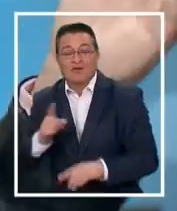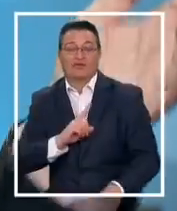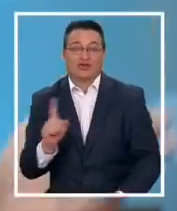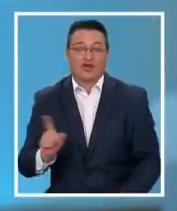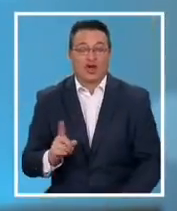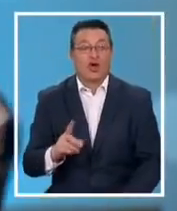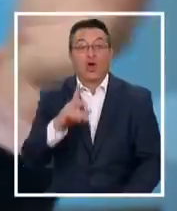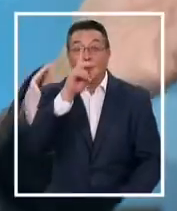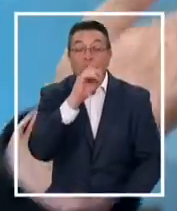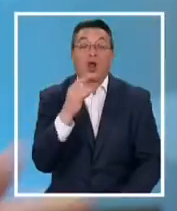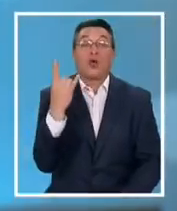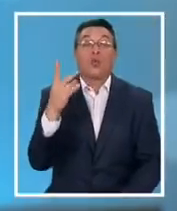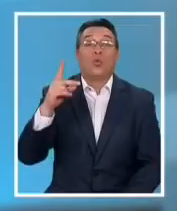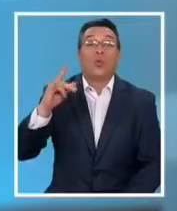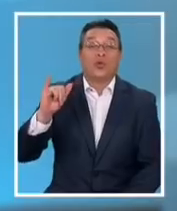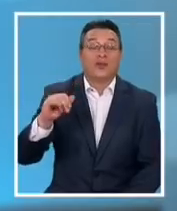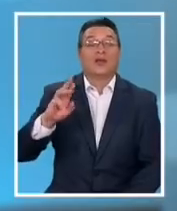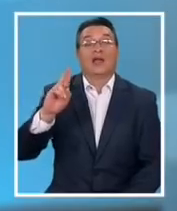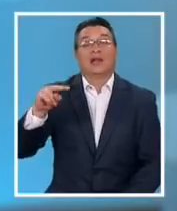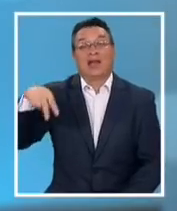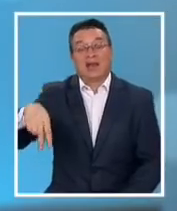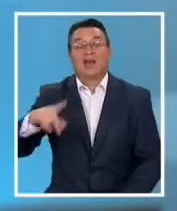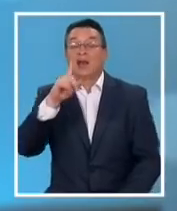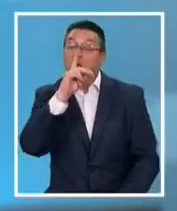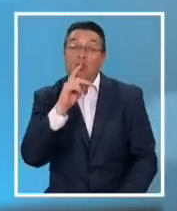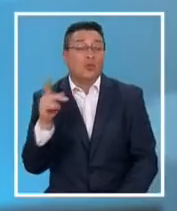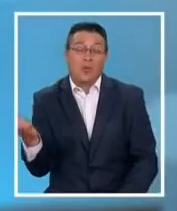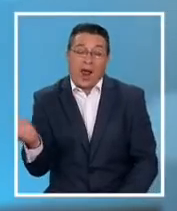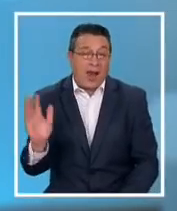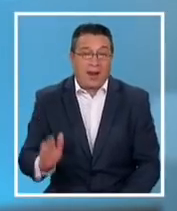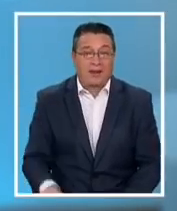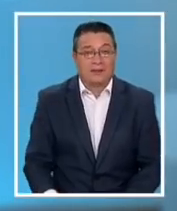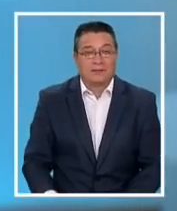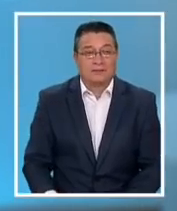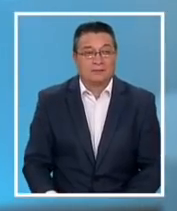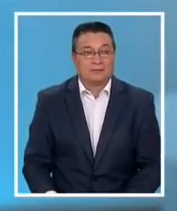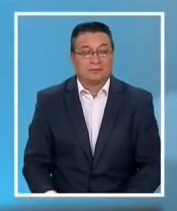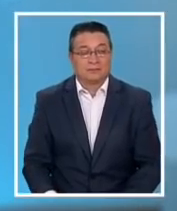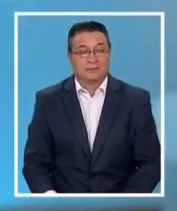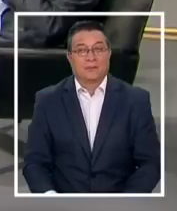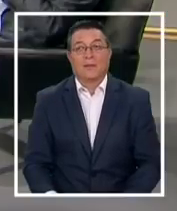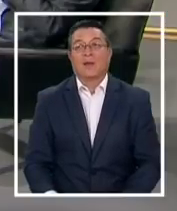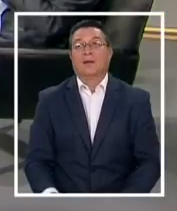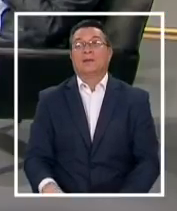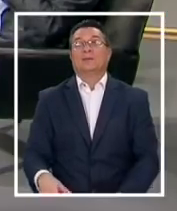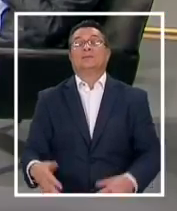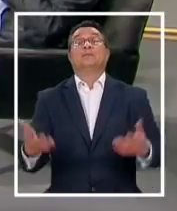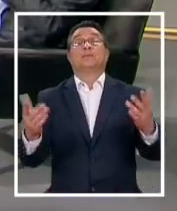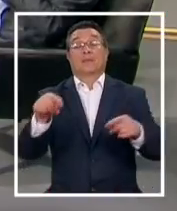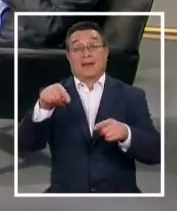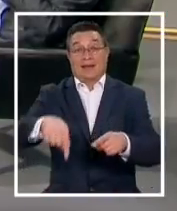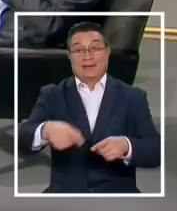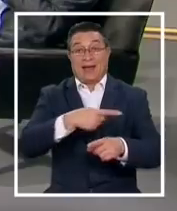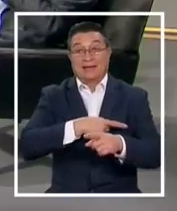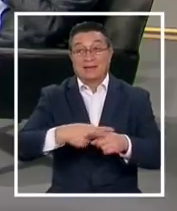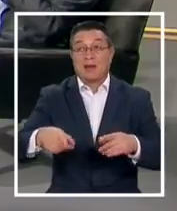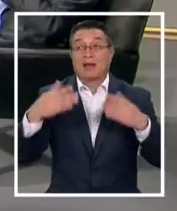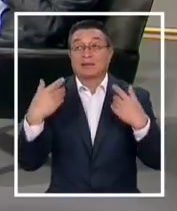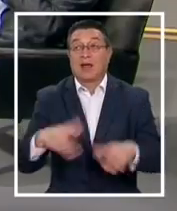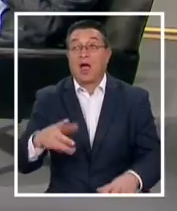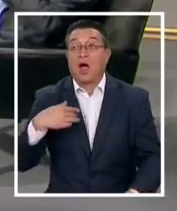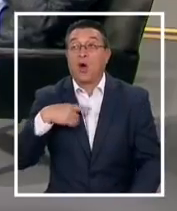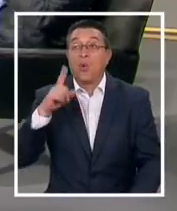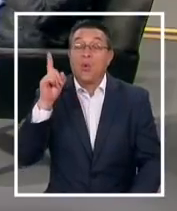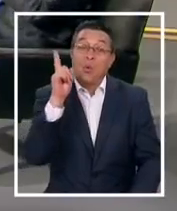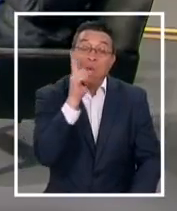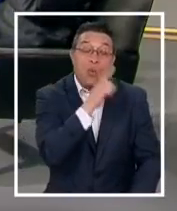lo mismo entre la UDI y Renovación Nacional y sus partidos. Ahora, en esta semana tuvimos al último de los